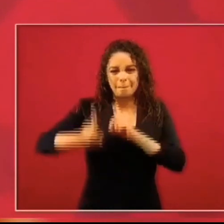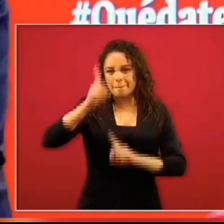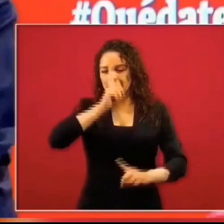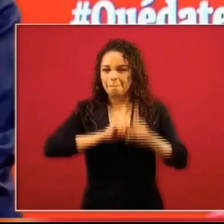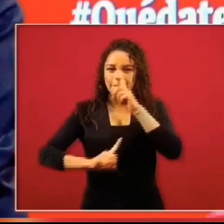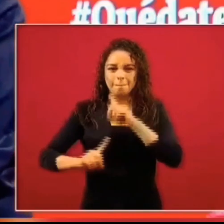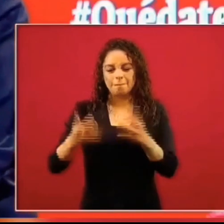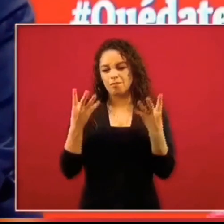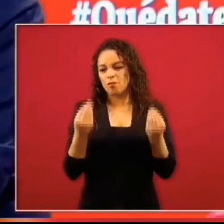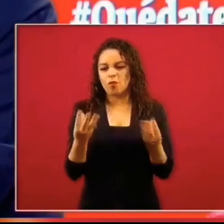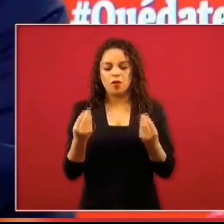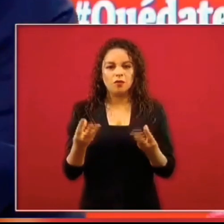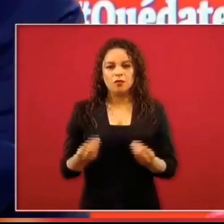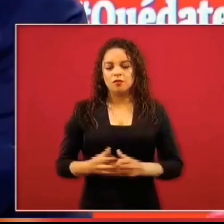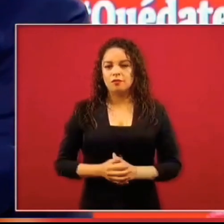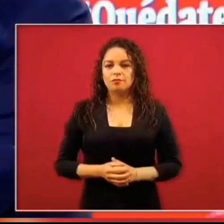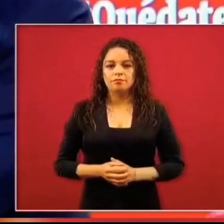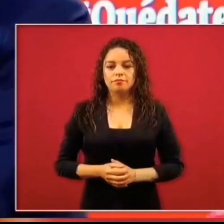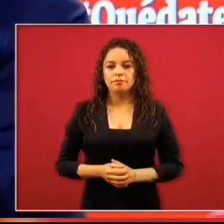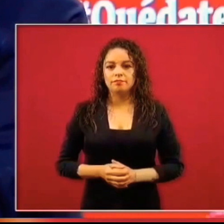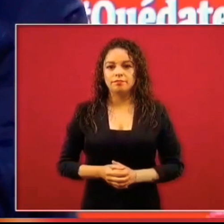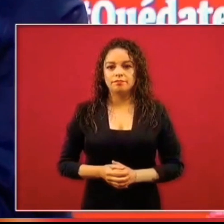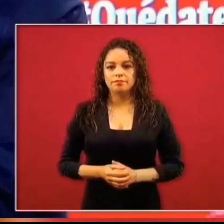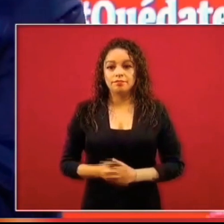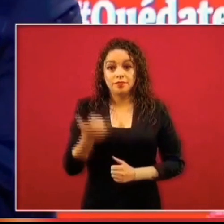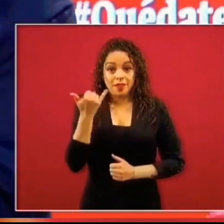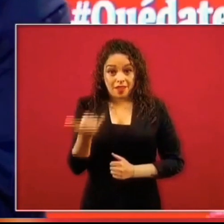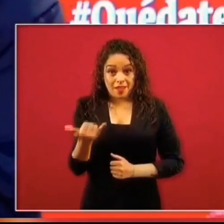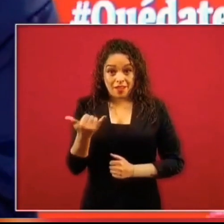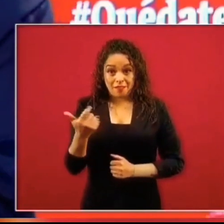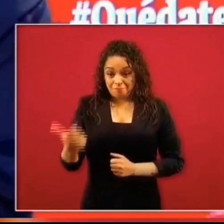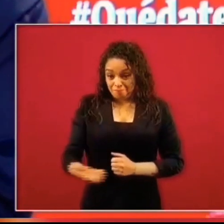Pero además, con mucho costo,